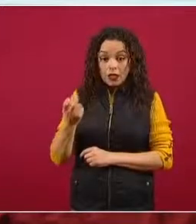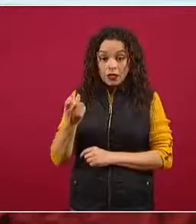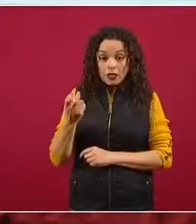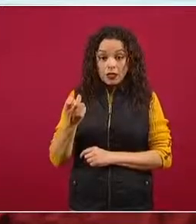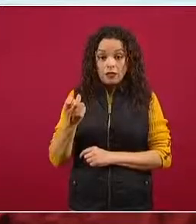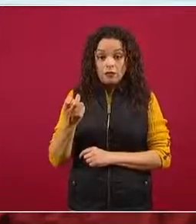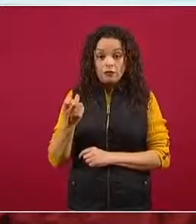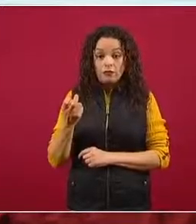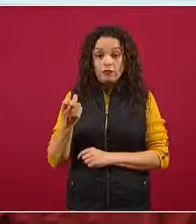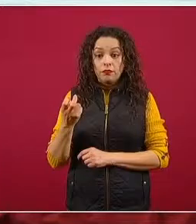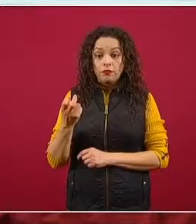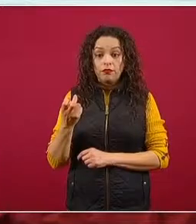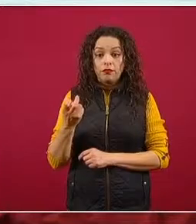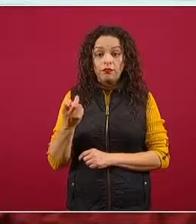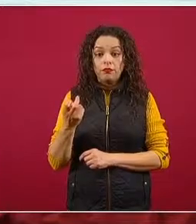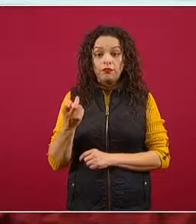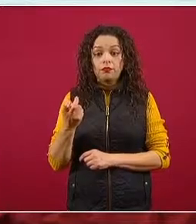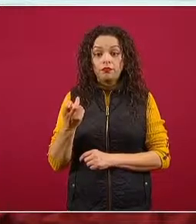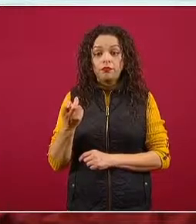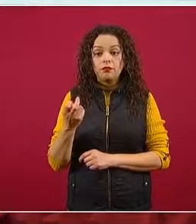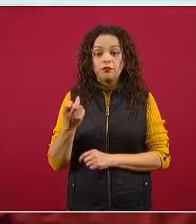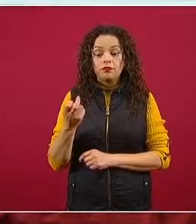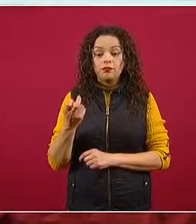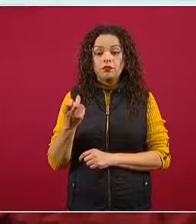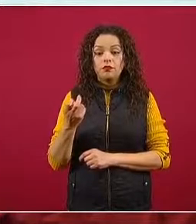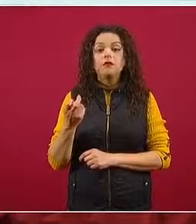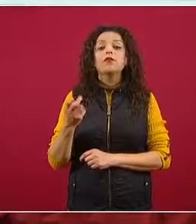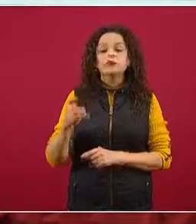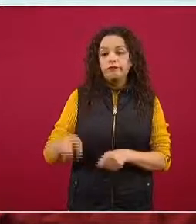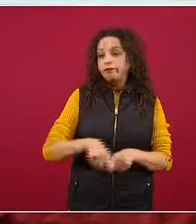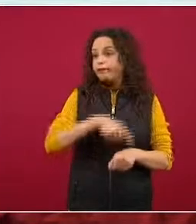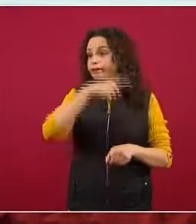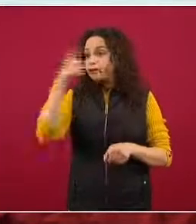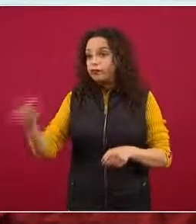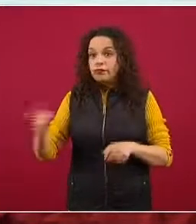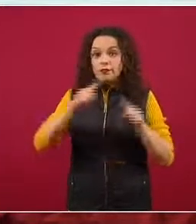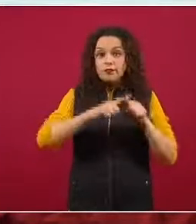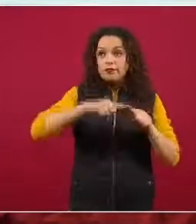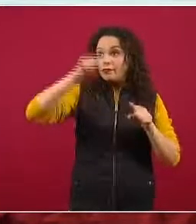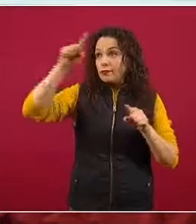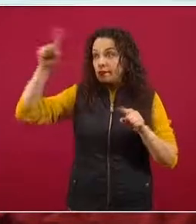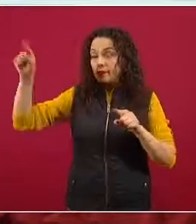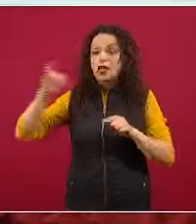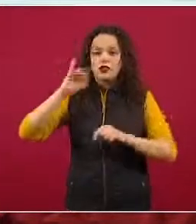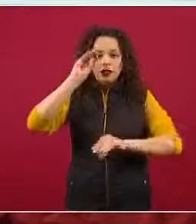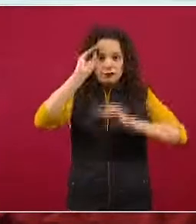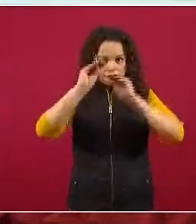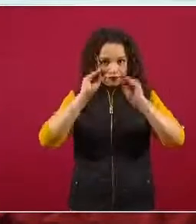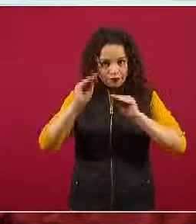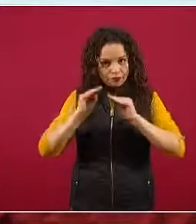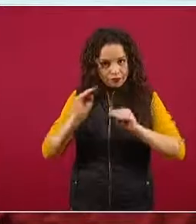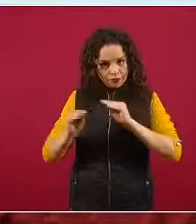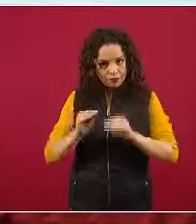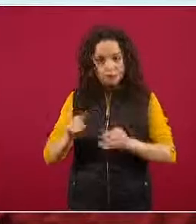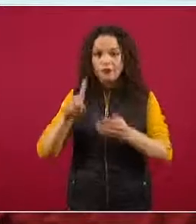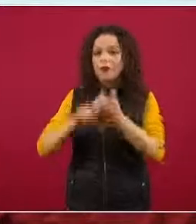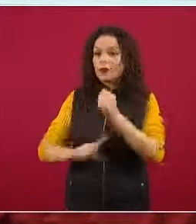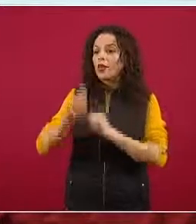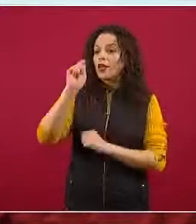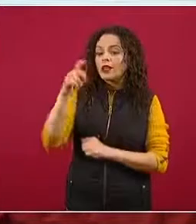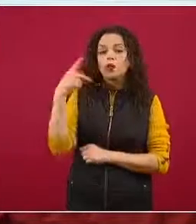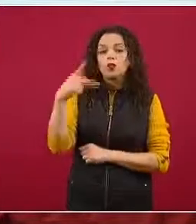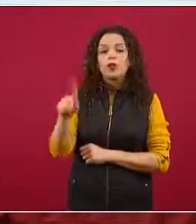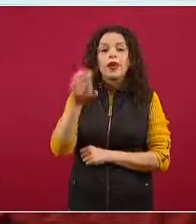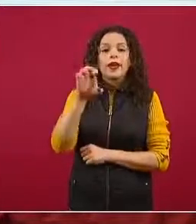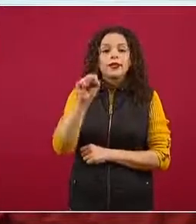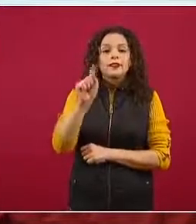340.000 personas entran en la siguiente curva epidémica, que es la de los casos estimados de